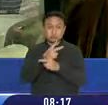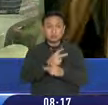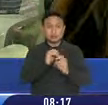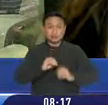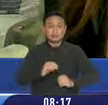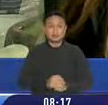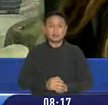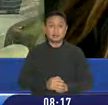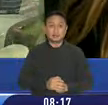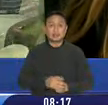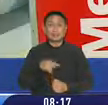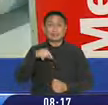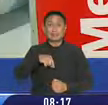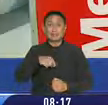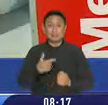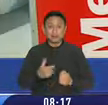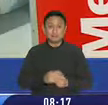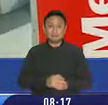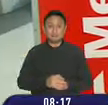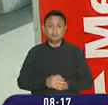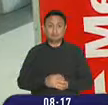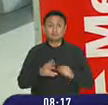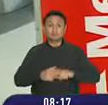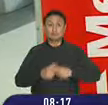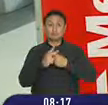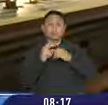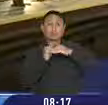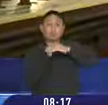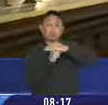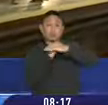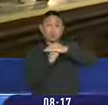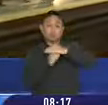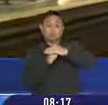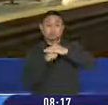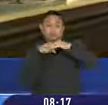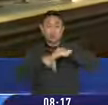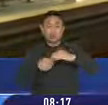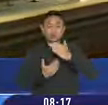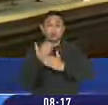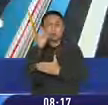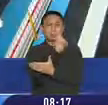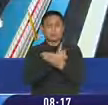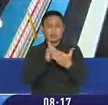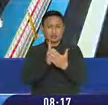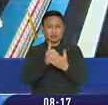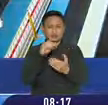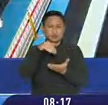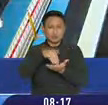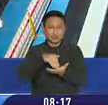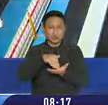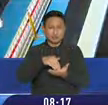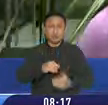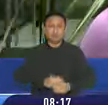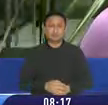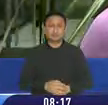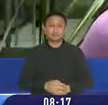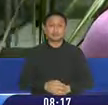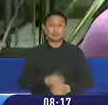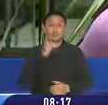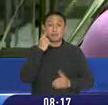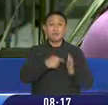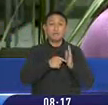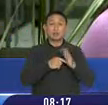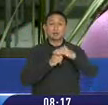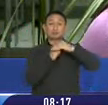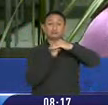con redes y con todo esto. Con la puesta en operación del metro se configura un nuevo diseño de ciudad, según los expertos. Por ejemplo, el